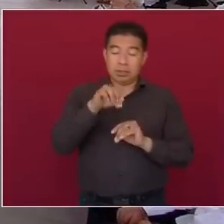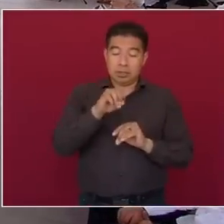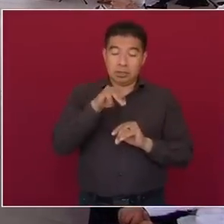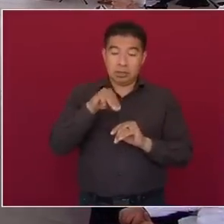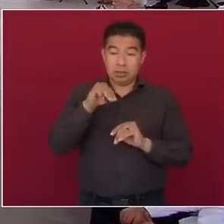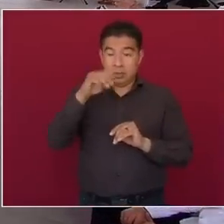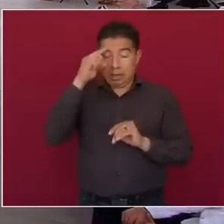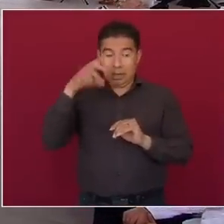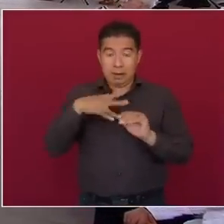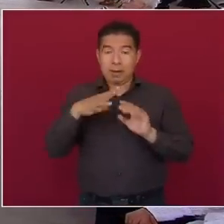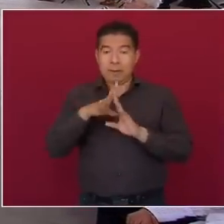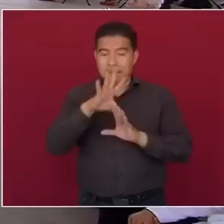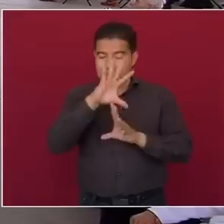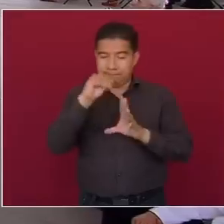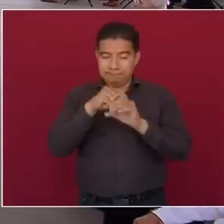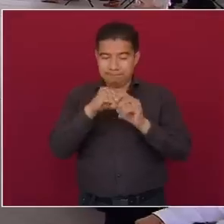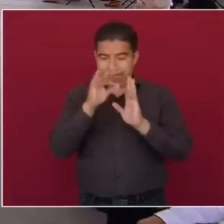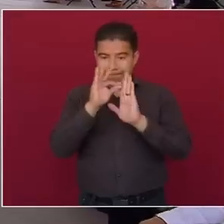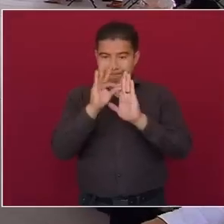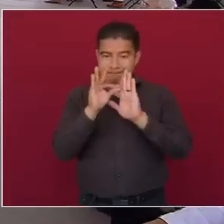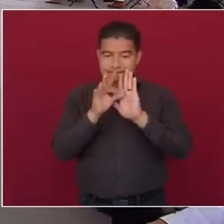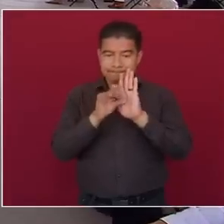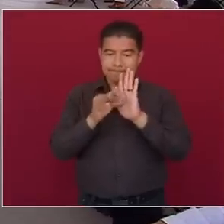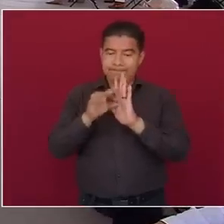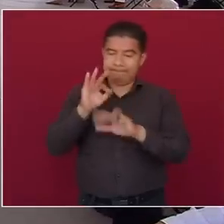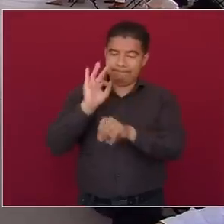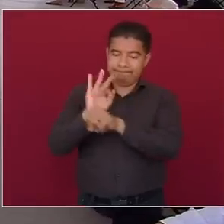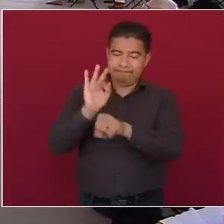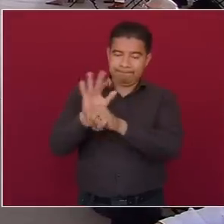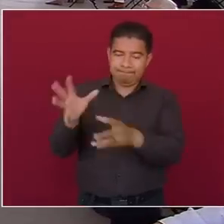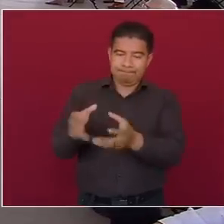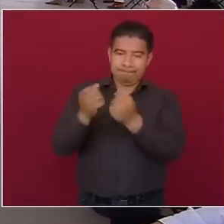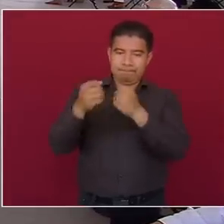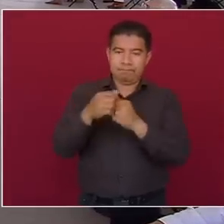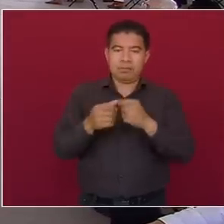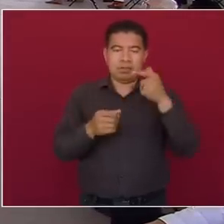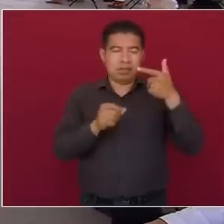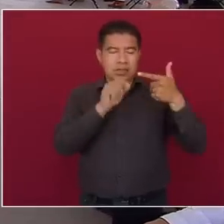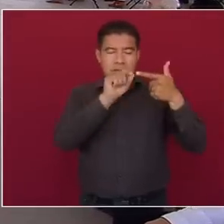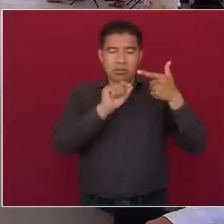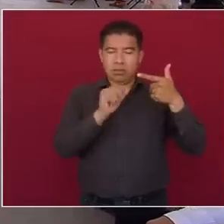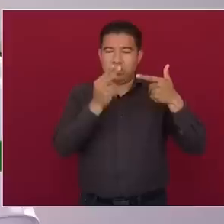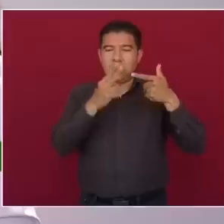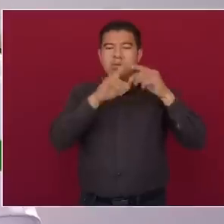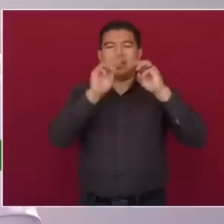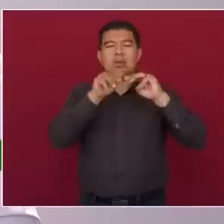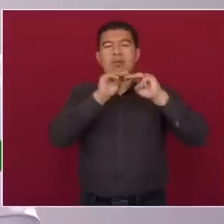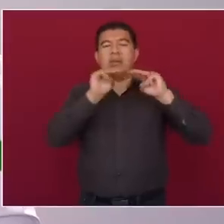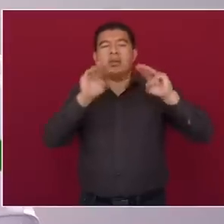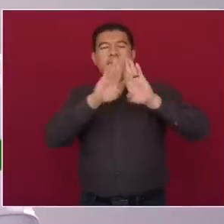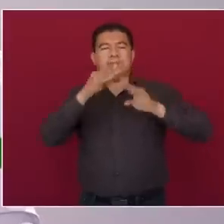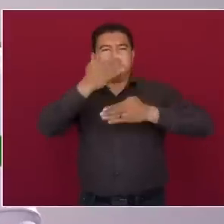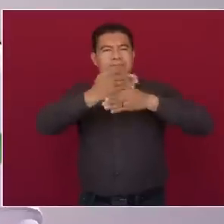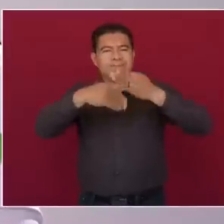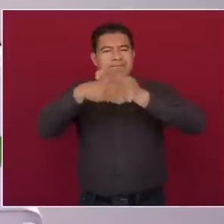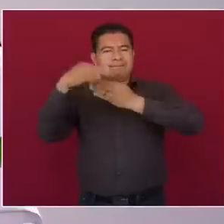salvaguarda, razón por la que se han levantado 7.2 kilómetros de barda perimetral de concreto y